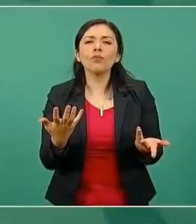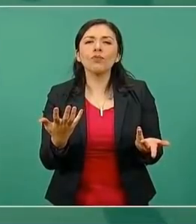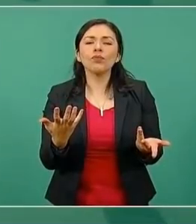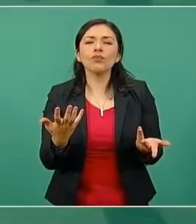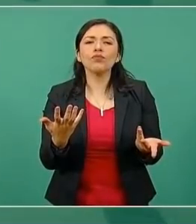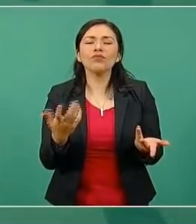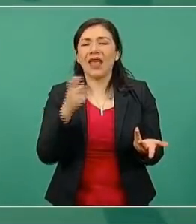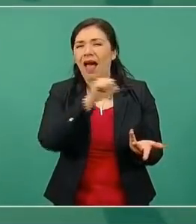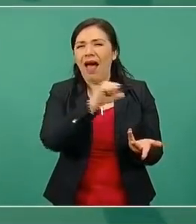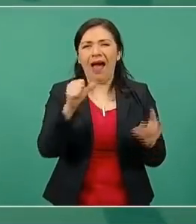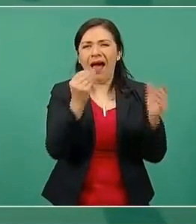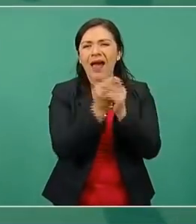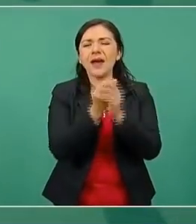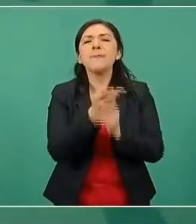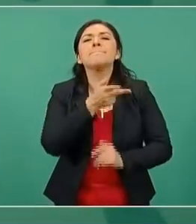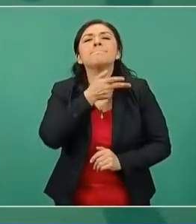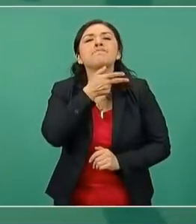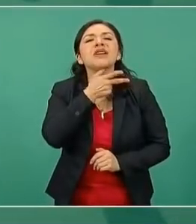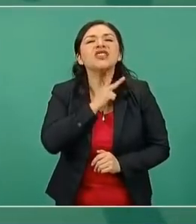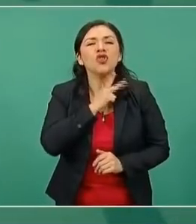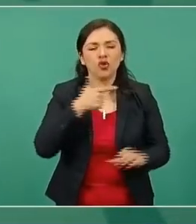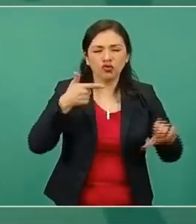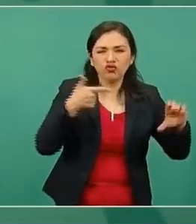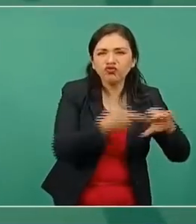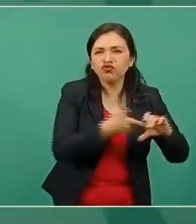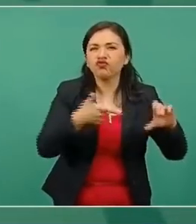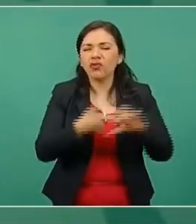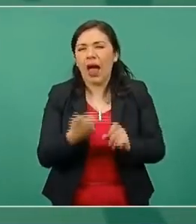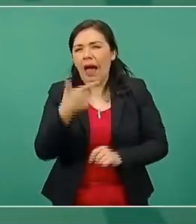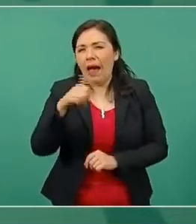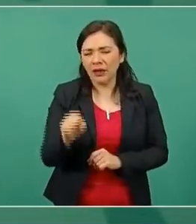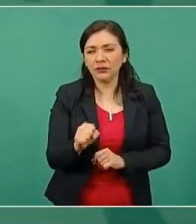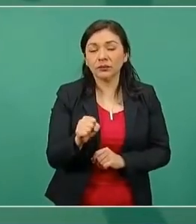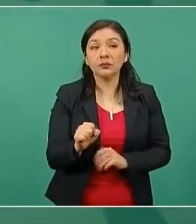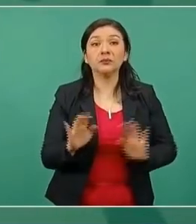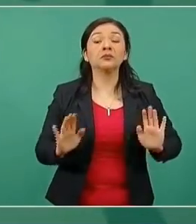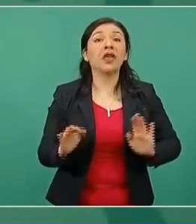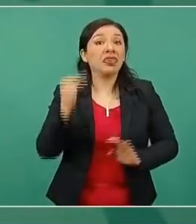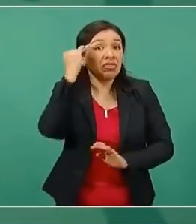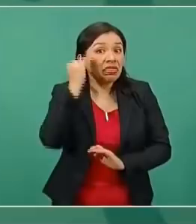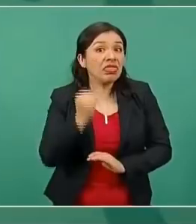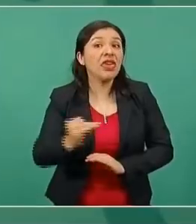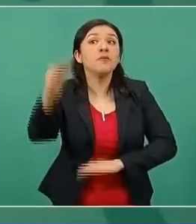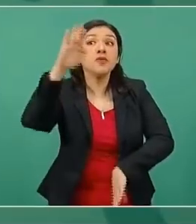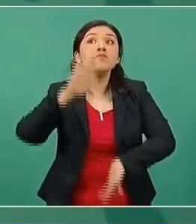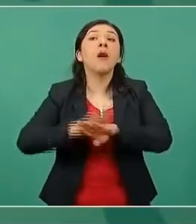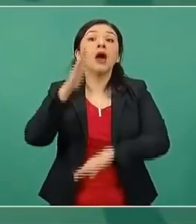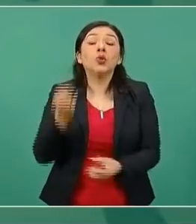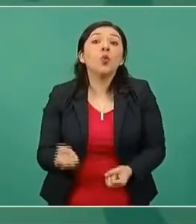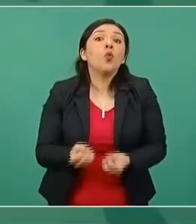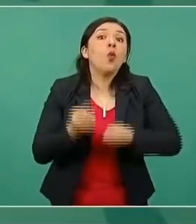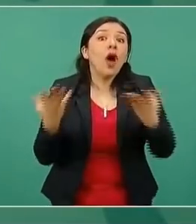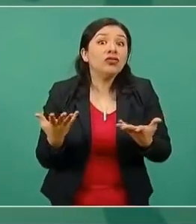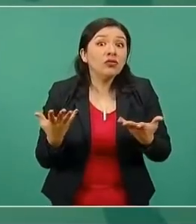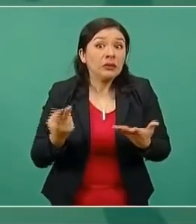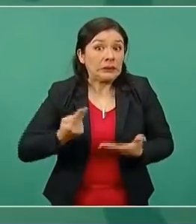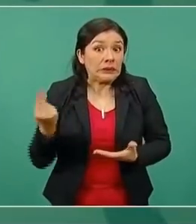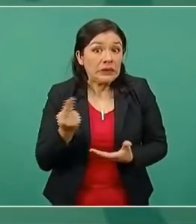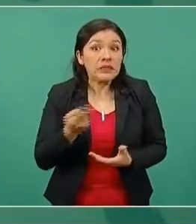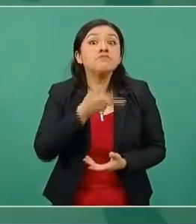los combustibles fósiles. ¿Cuánto tiempo más vamos a